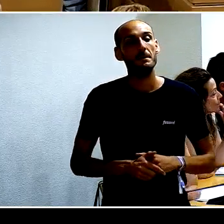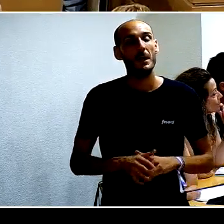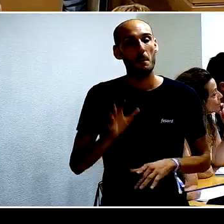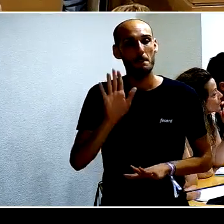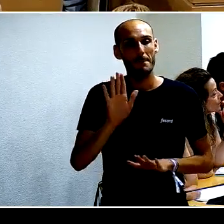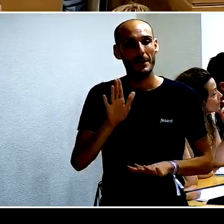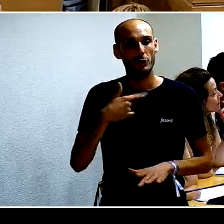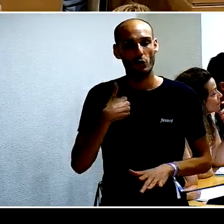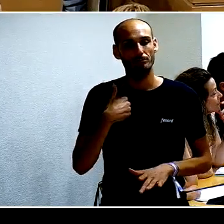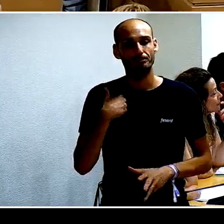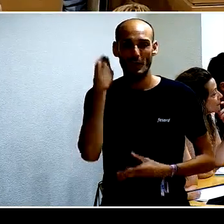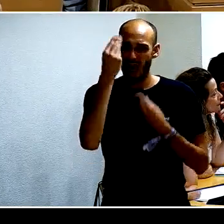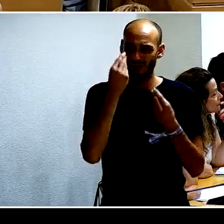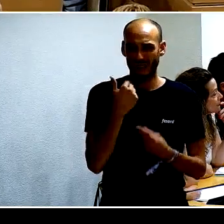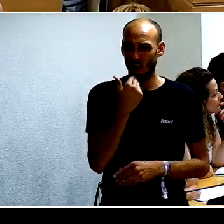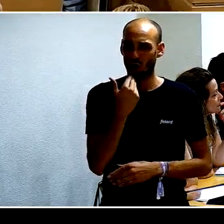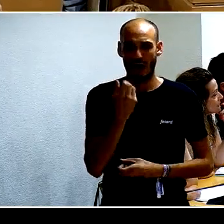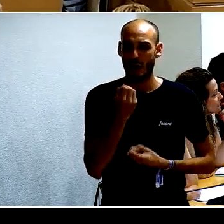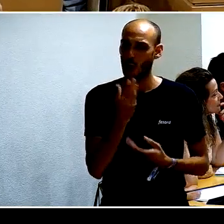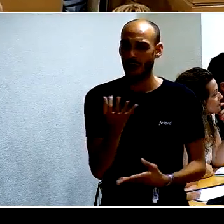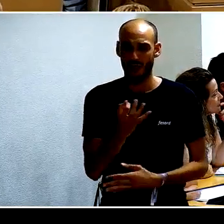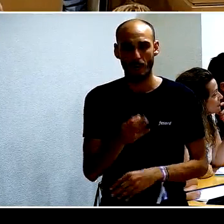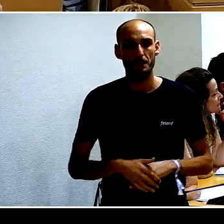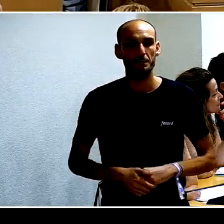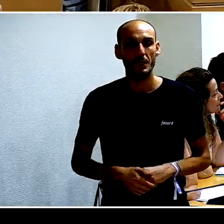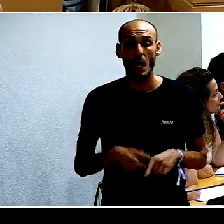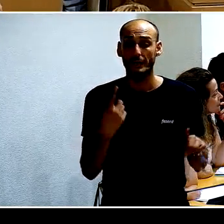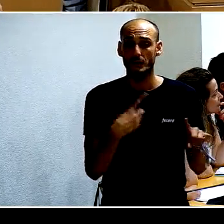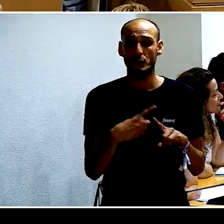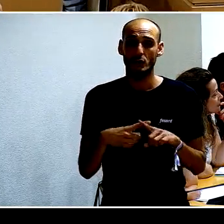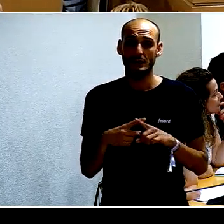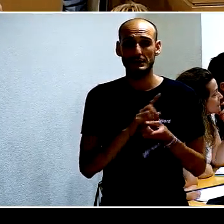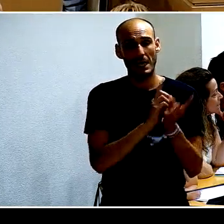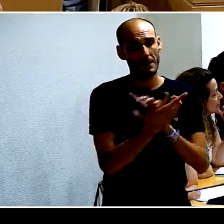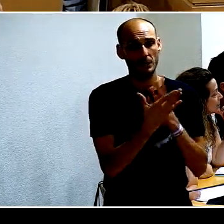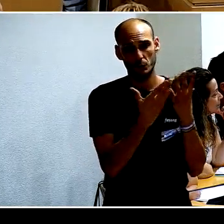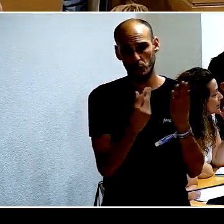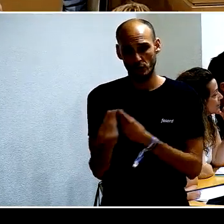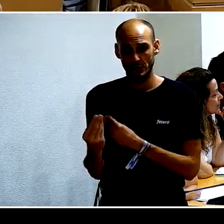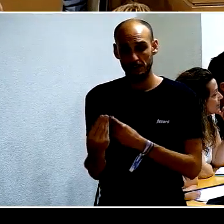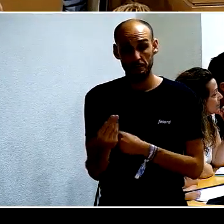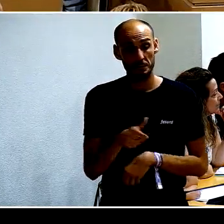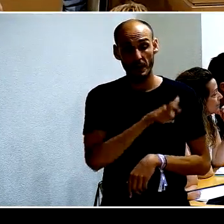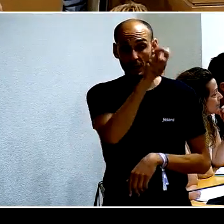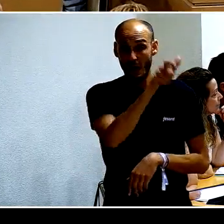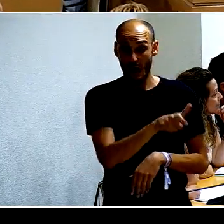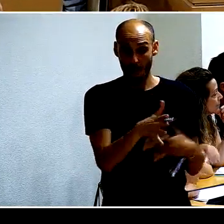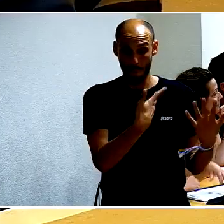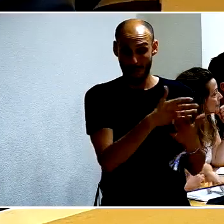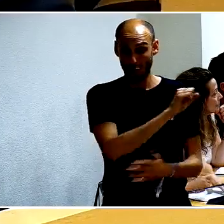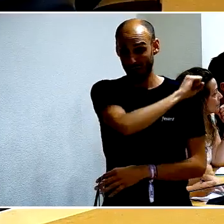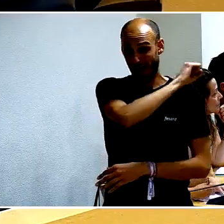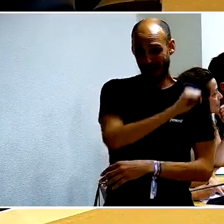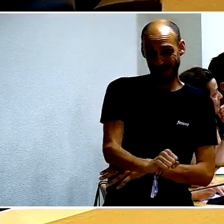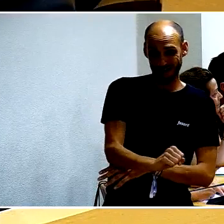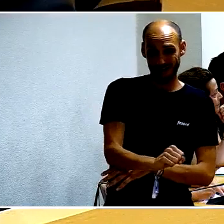pequeña reflexión. Hay muchas cosas que hay que cambiar. El asesino de Carolina decía que